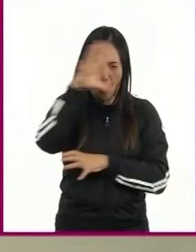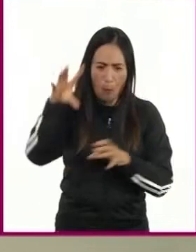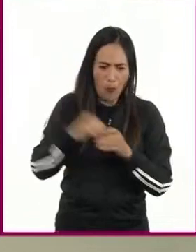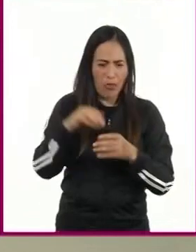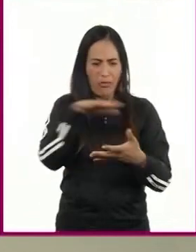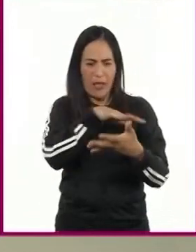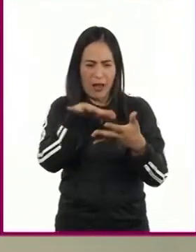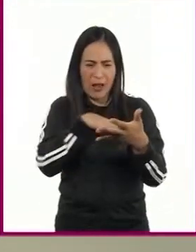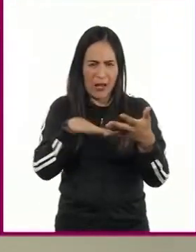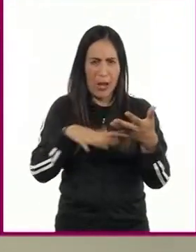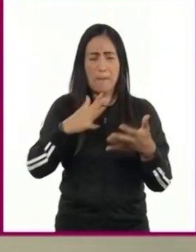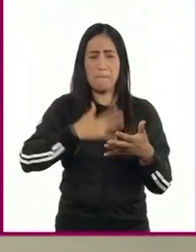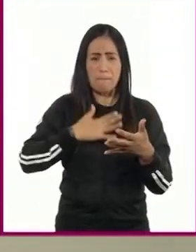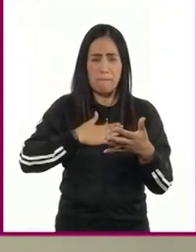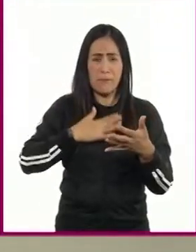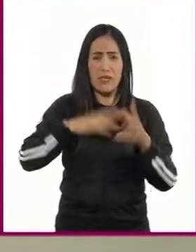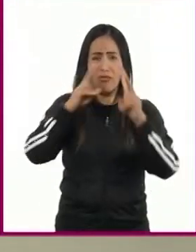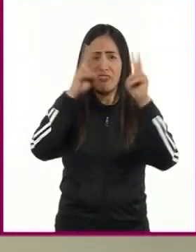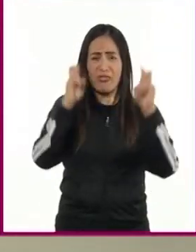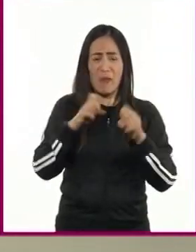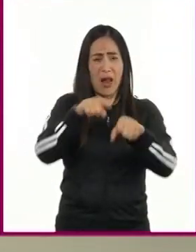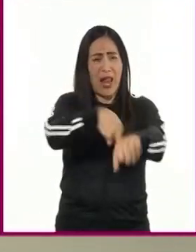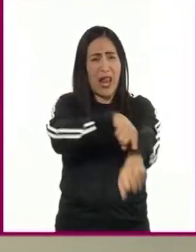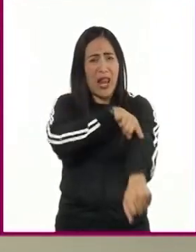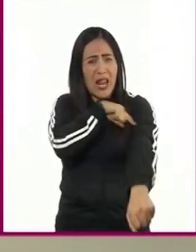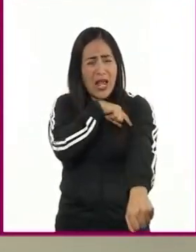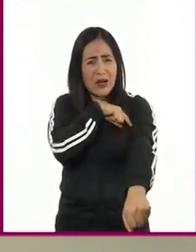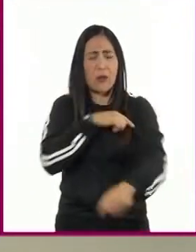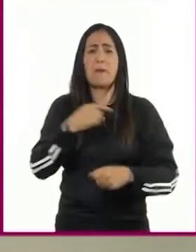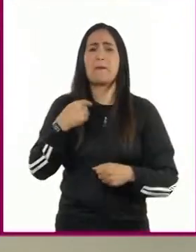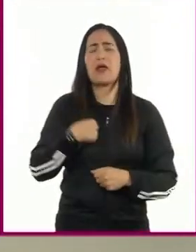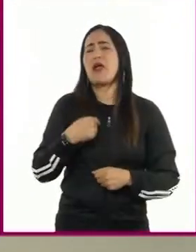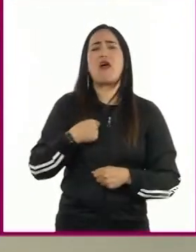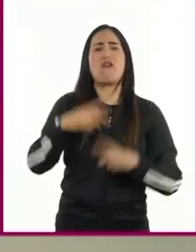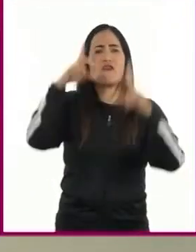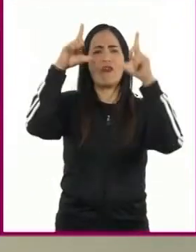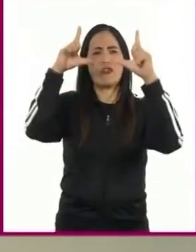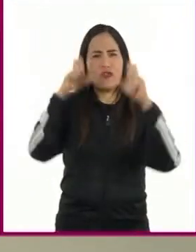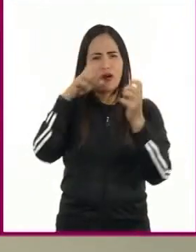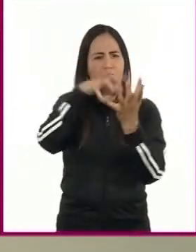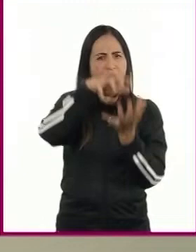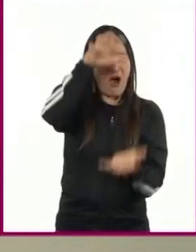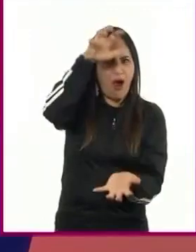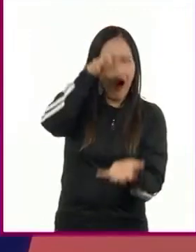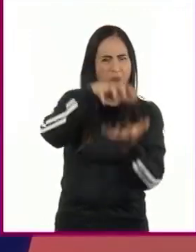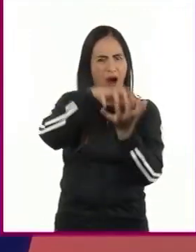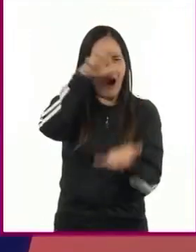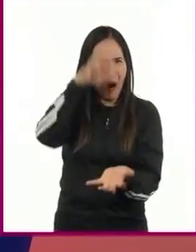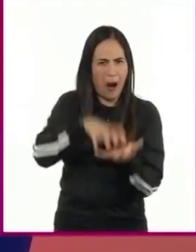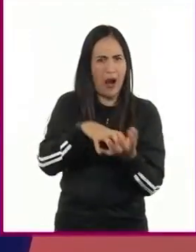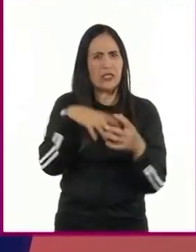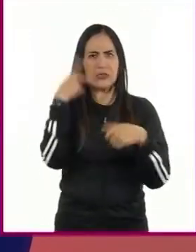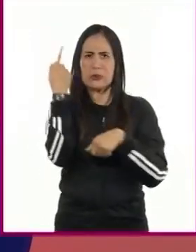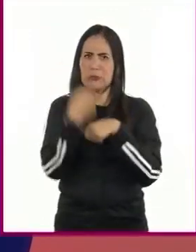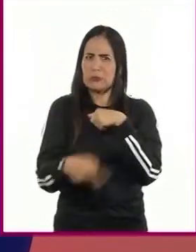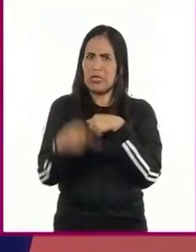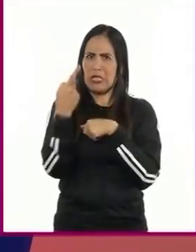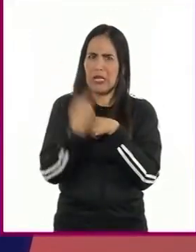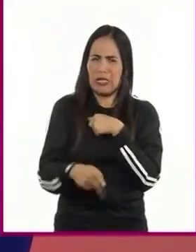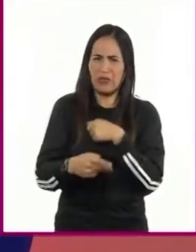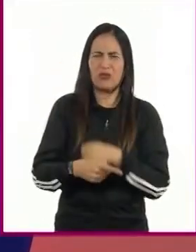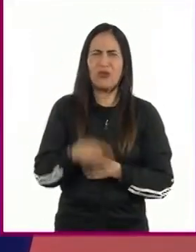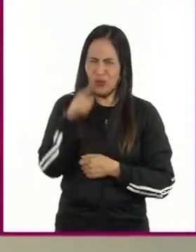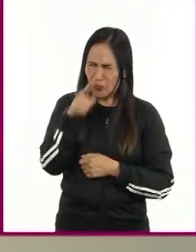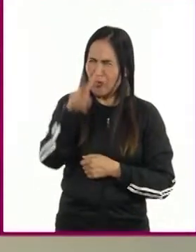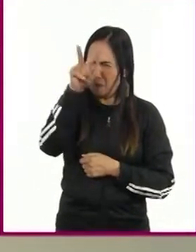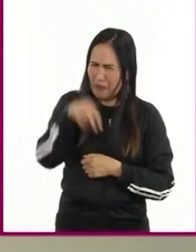tema muy amplio. Mi exposición se llama Fotógrafos de cocodrilos en la boca del peligro. ¿De verdad pensabas leer toda esa